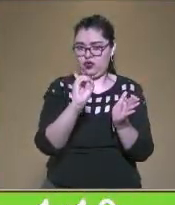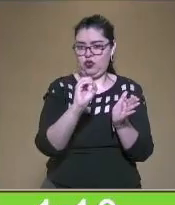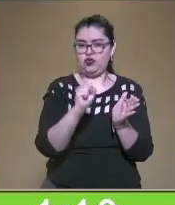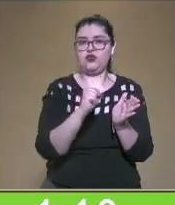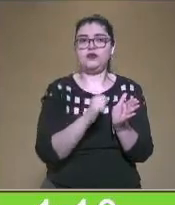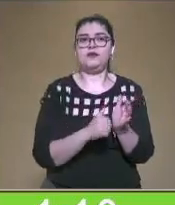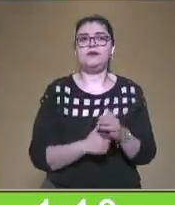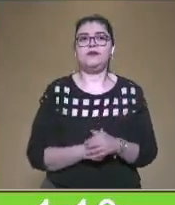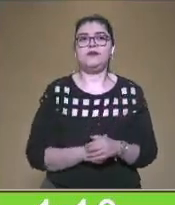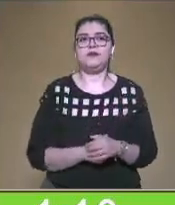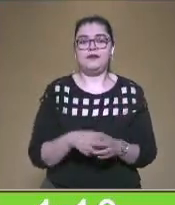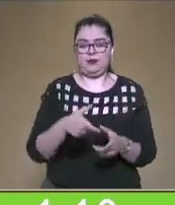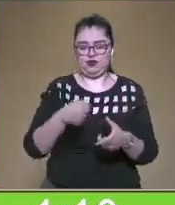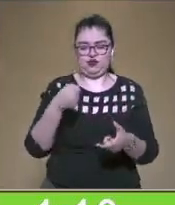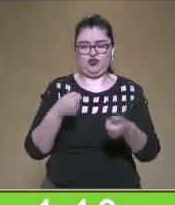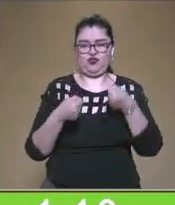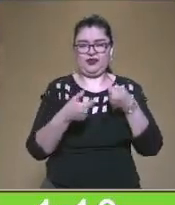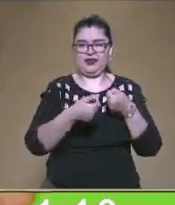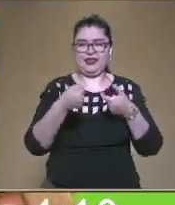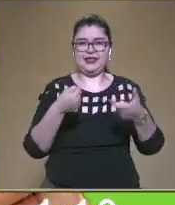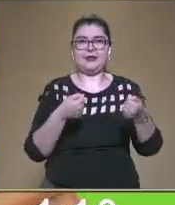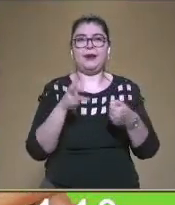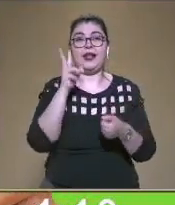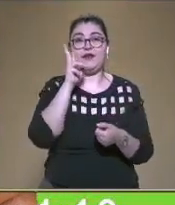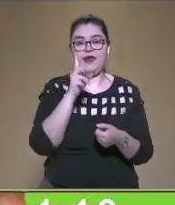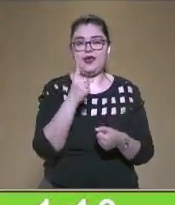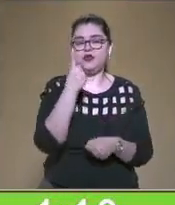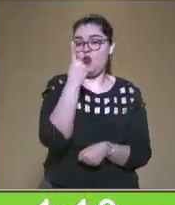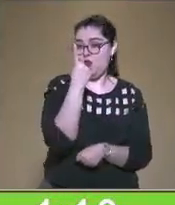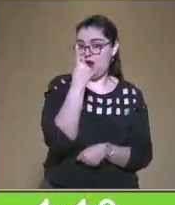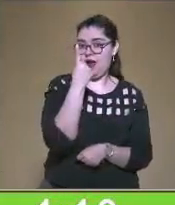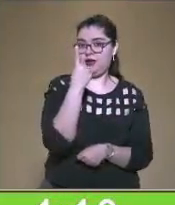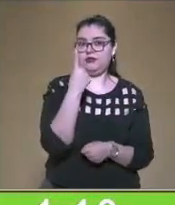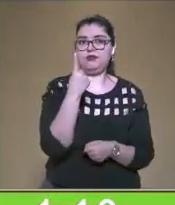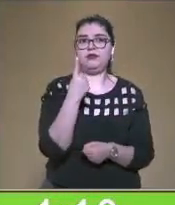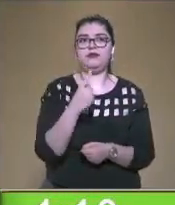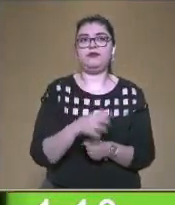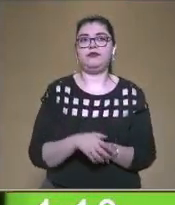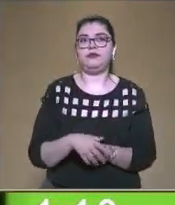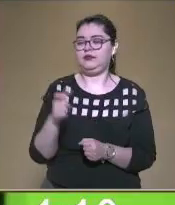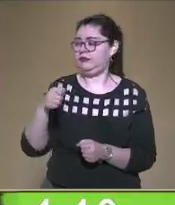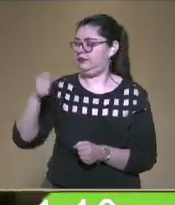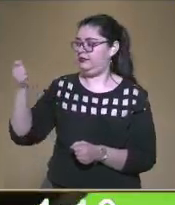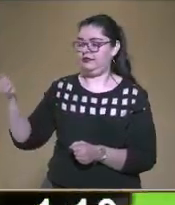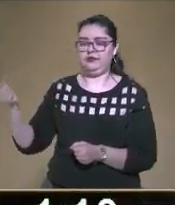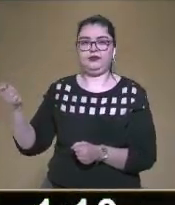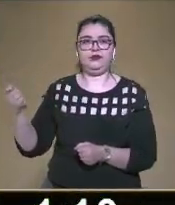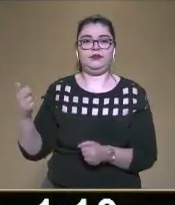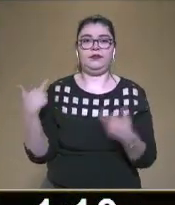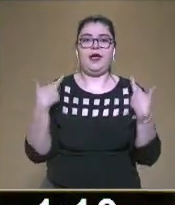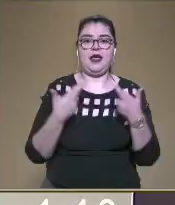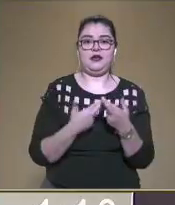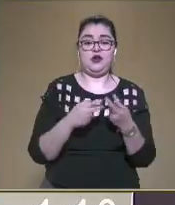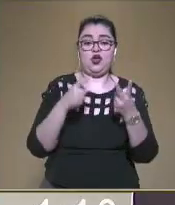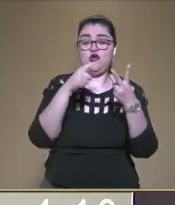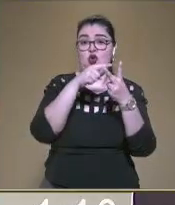para que ustedes vean, verifiquen. Aquí está una parte, le toca a ti. Muy bien, gracias. Otra parte le toca a